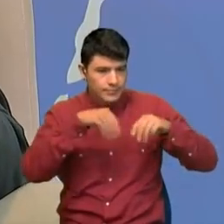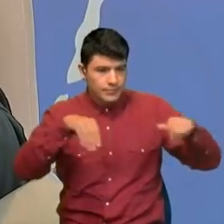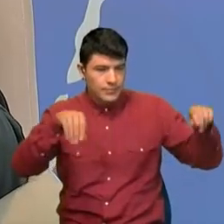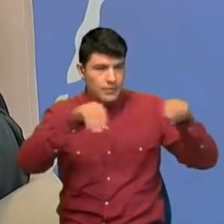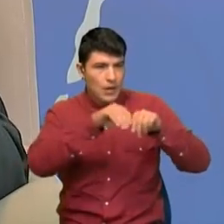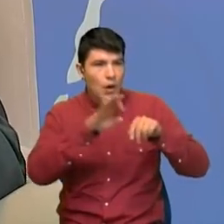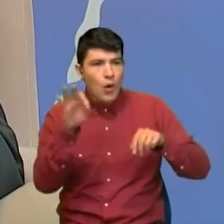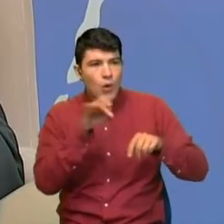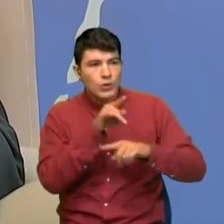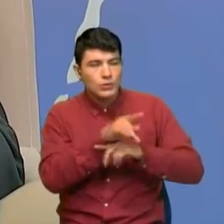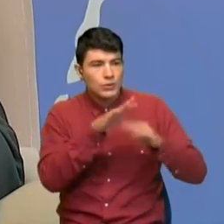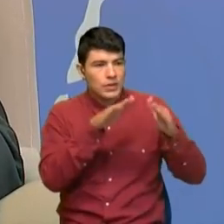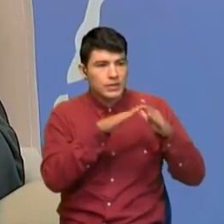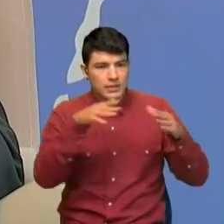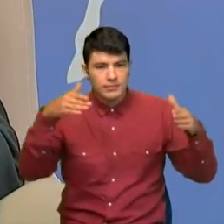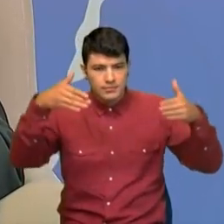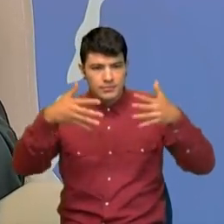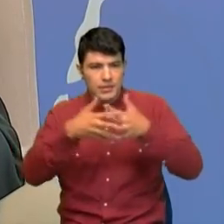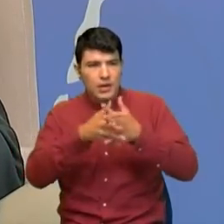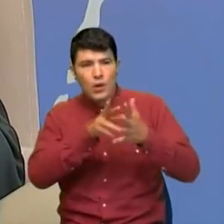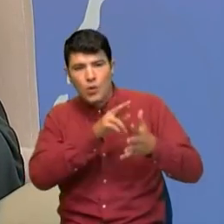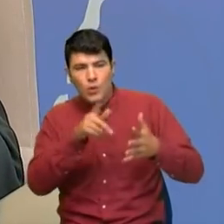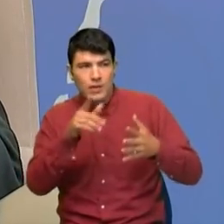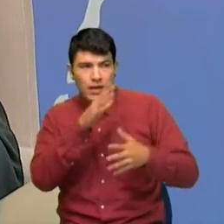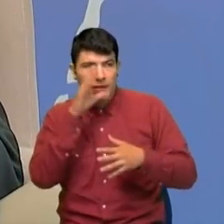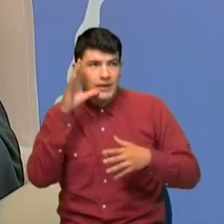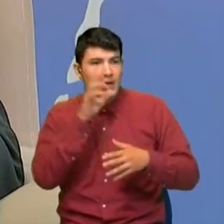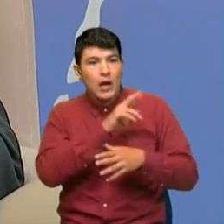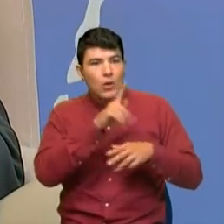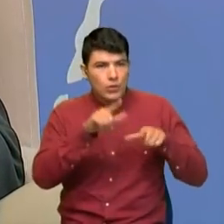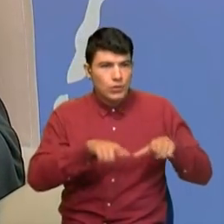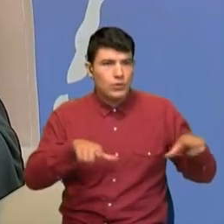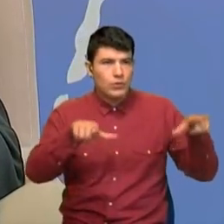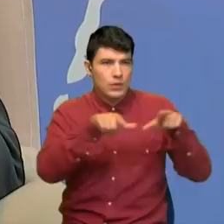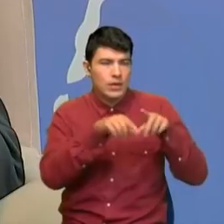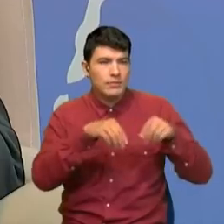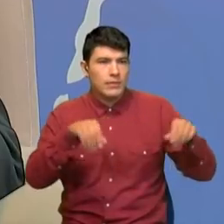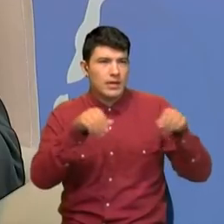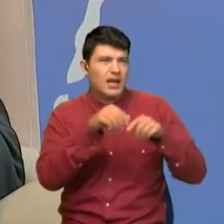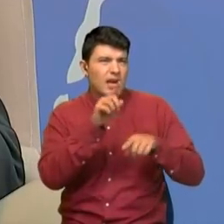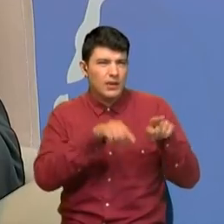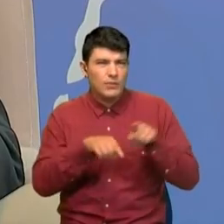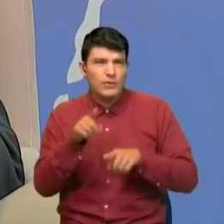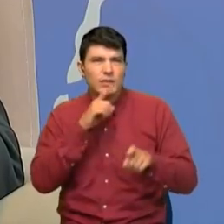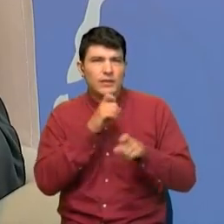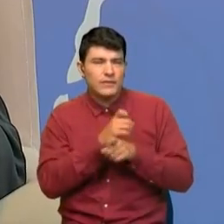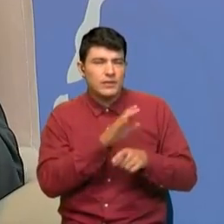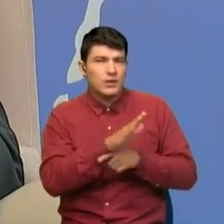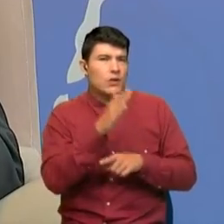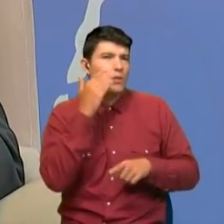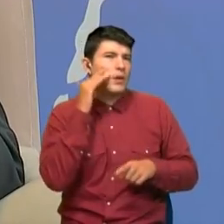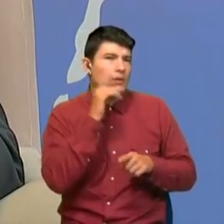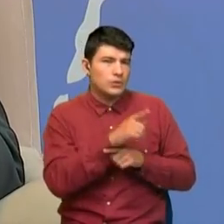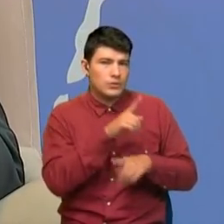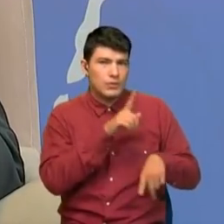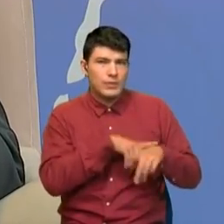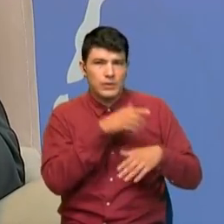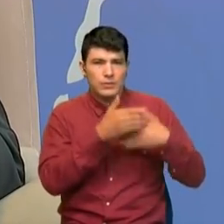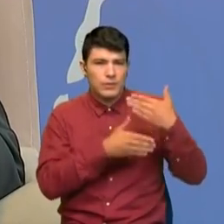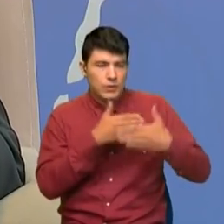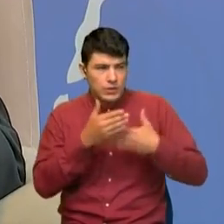otra finca o de otro lote, ¿sí? Entonces son dificultades que se presentan al momento de realizar todos estos procesos,